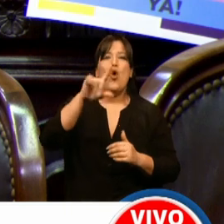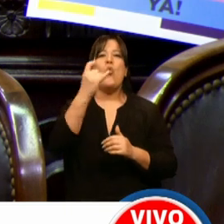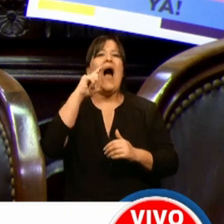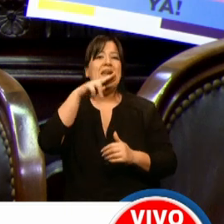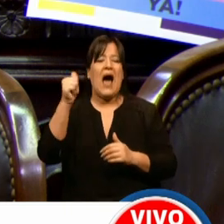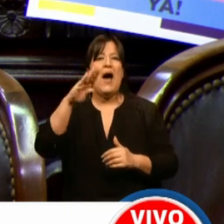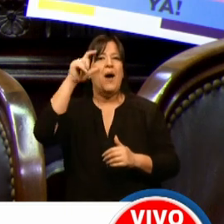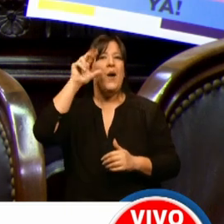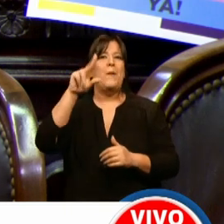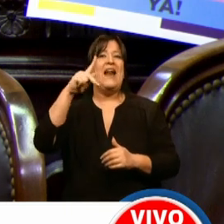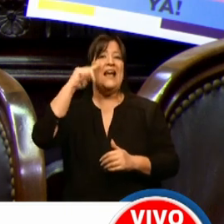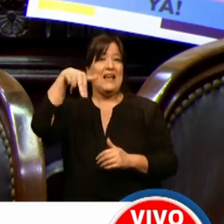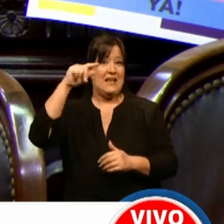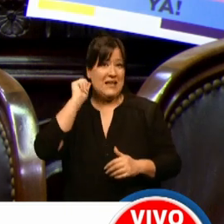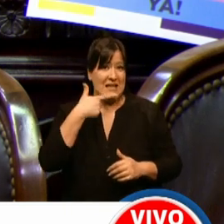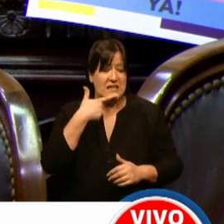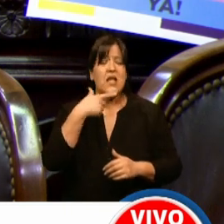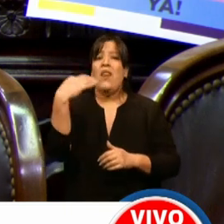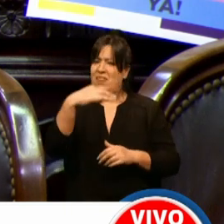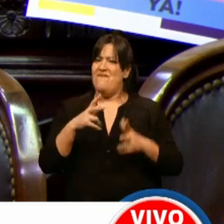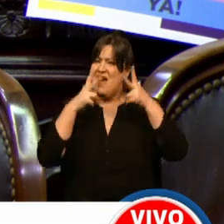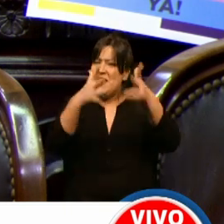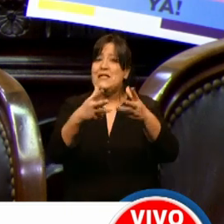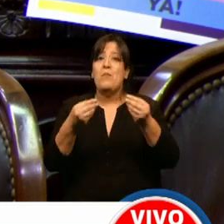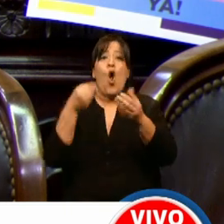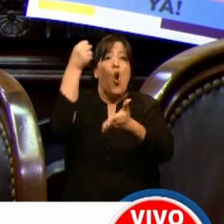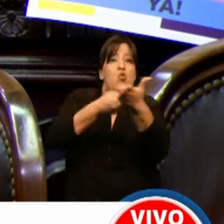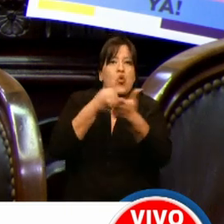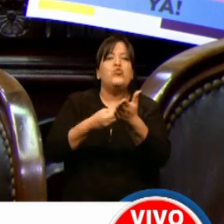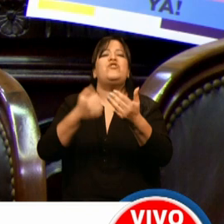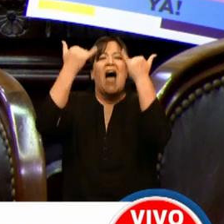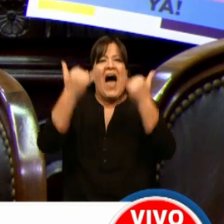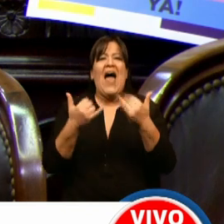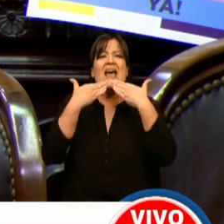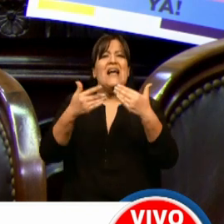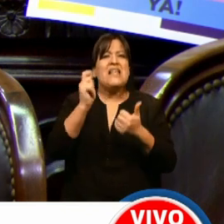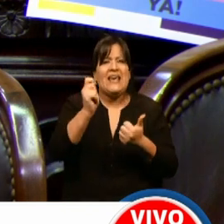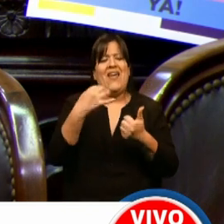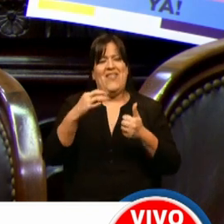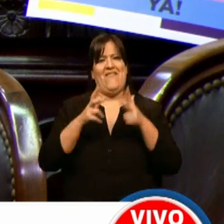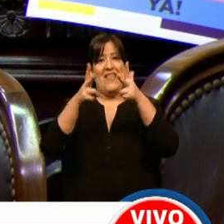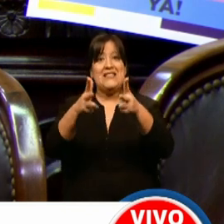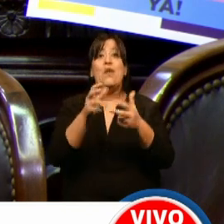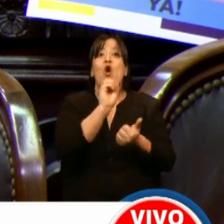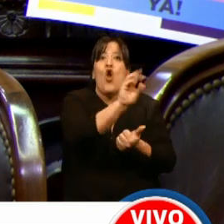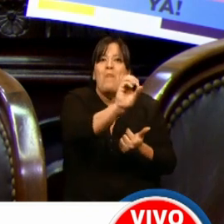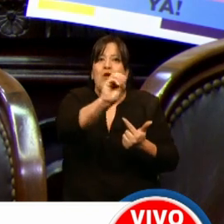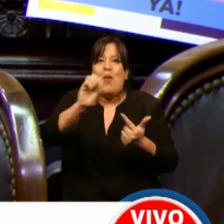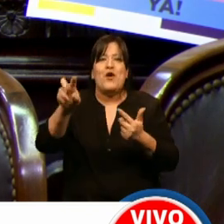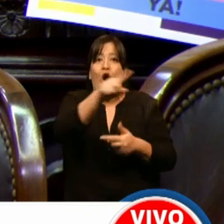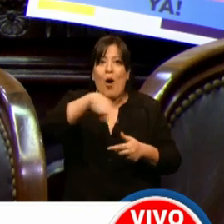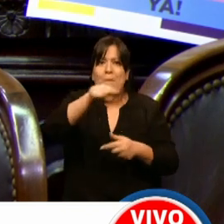creo que hay que nombrarlo con nombre y apellido las luchas tienen nombre y apellido porque detrás de esos nombres se nuclean